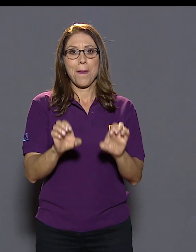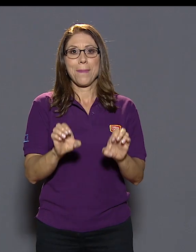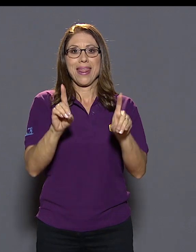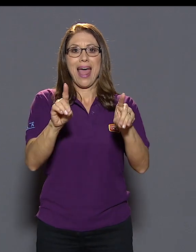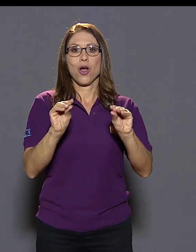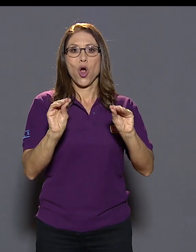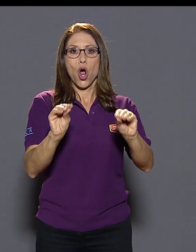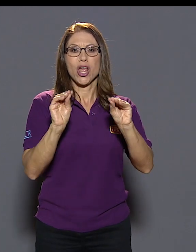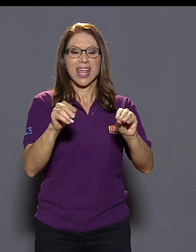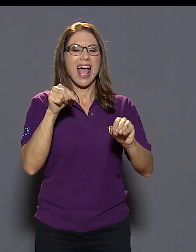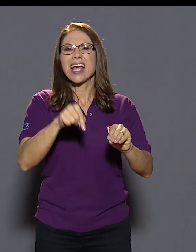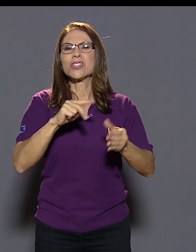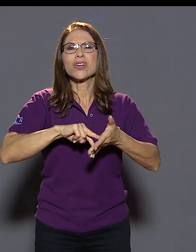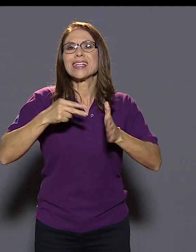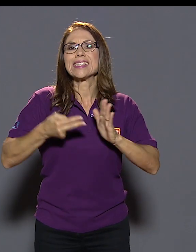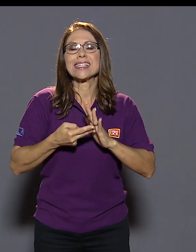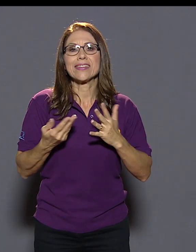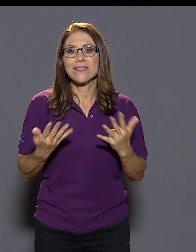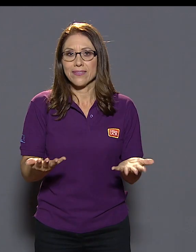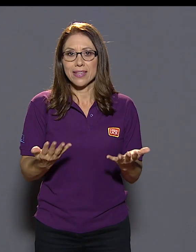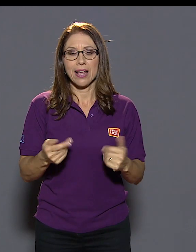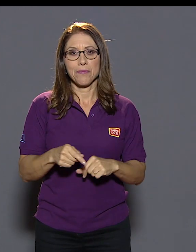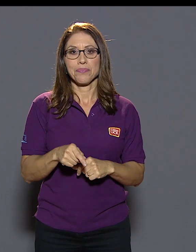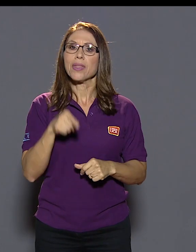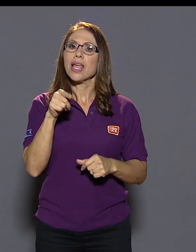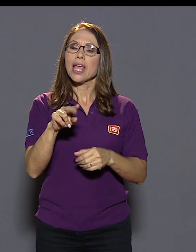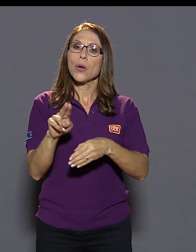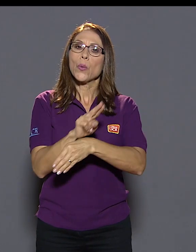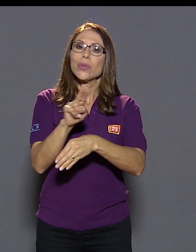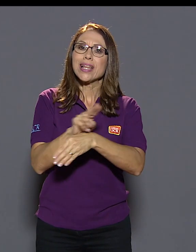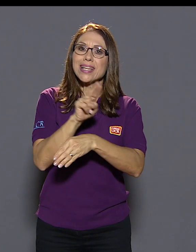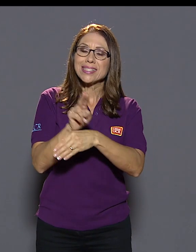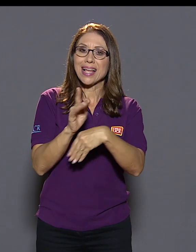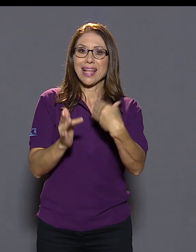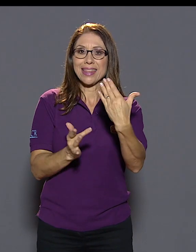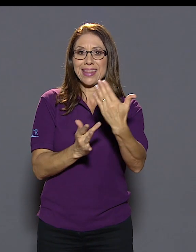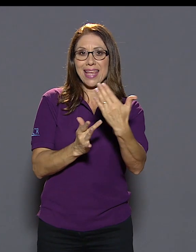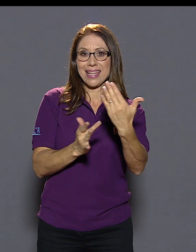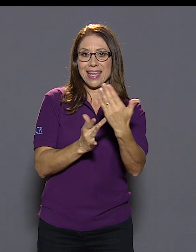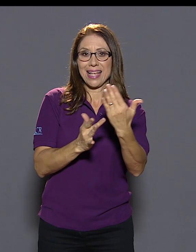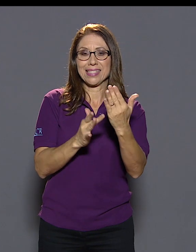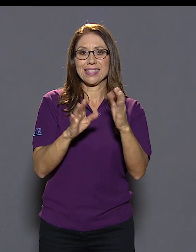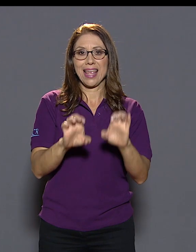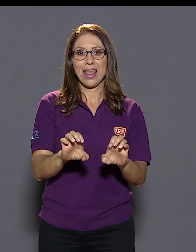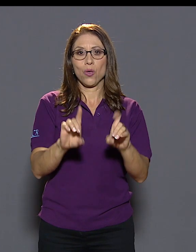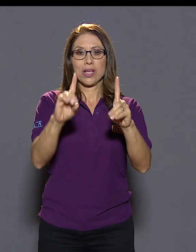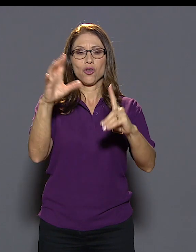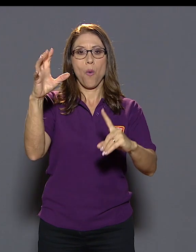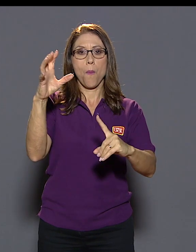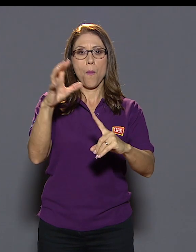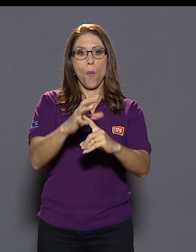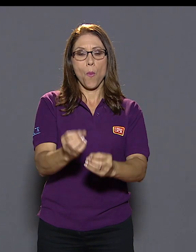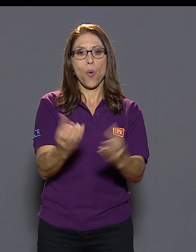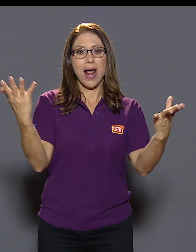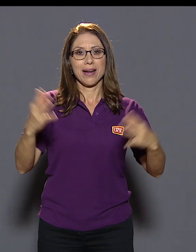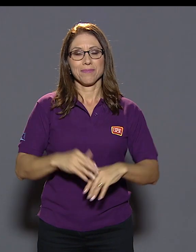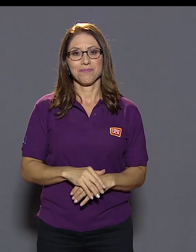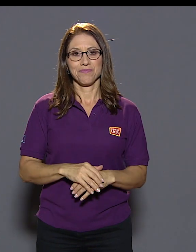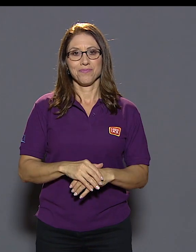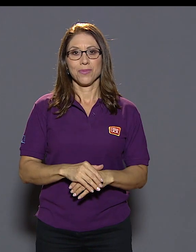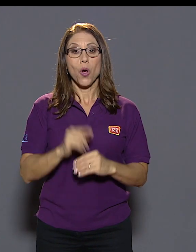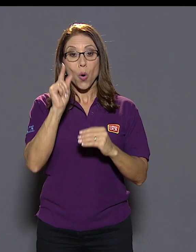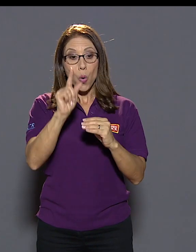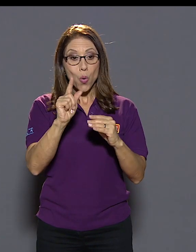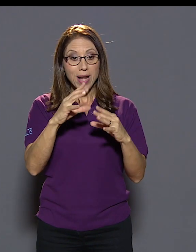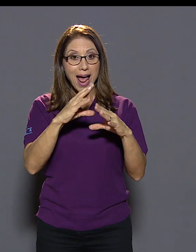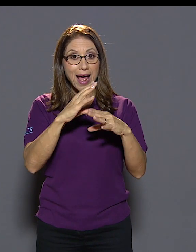versión mediada lo que significa es que utiliza las técnicas de la educación popular, una